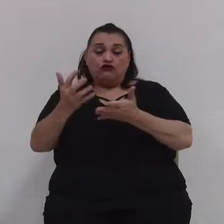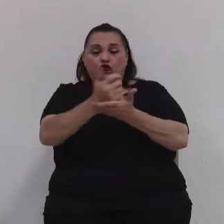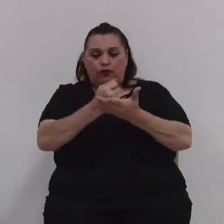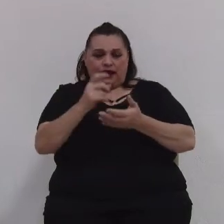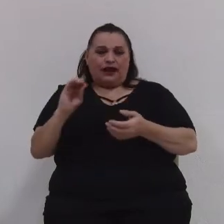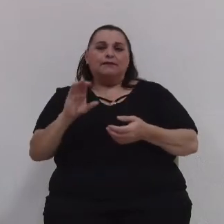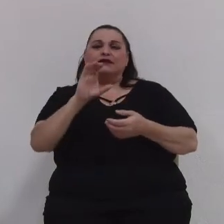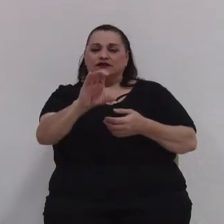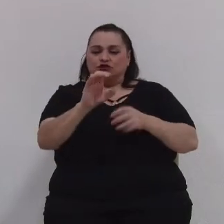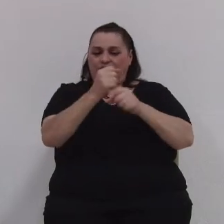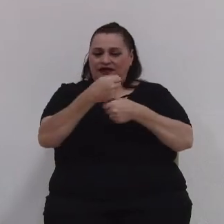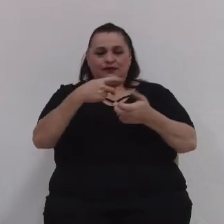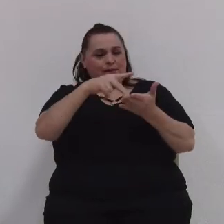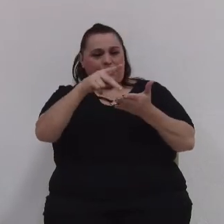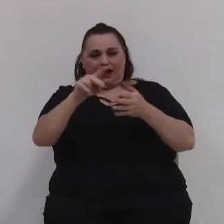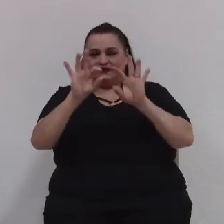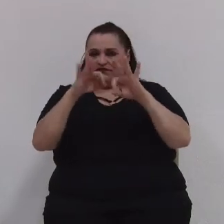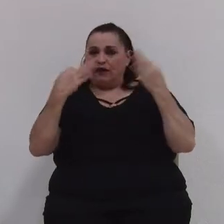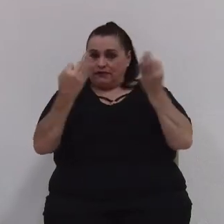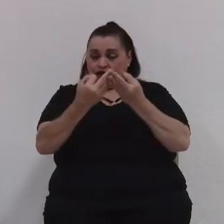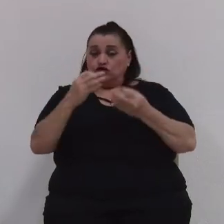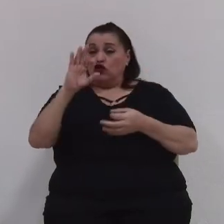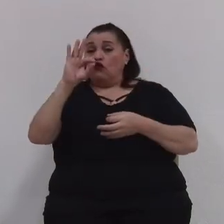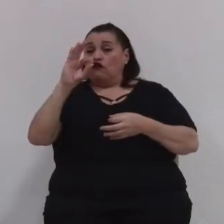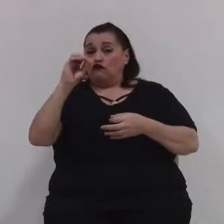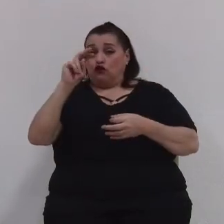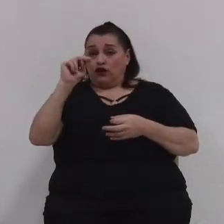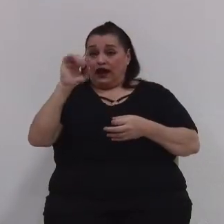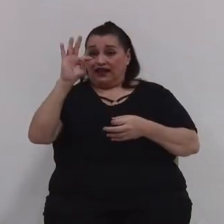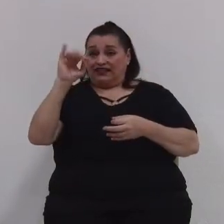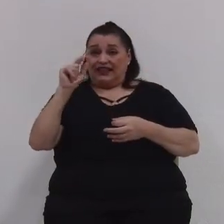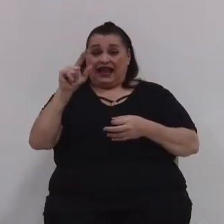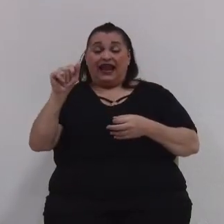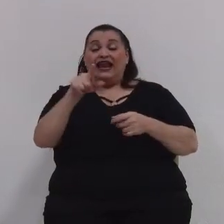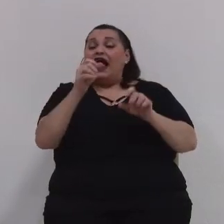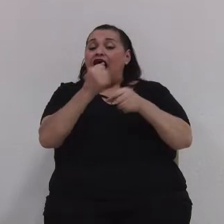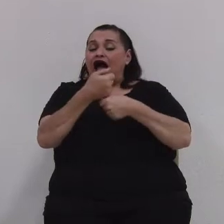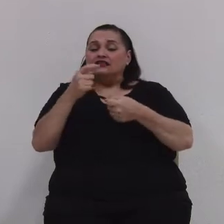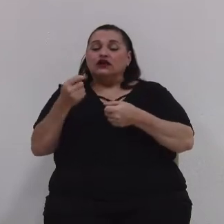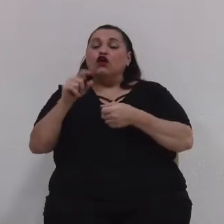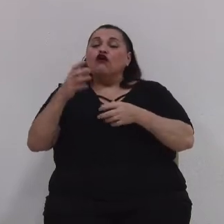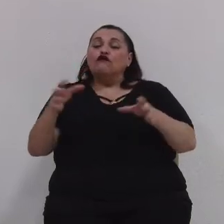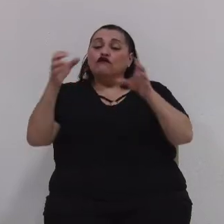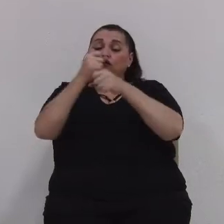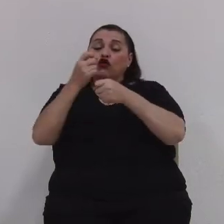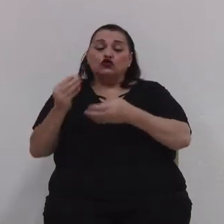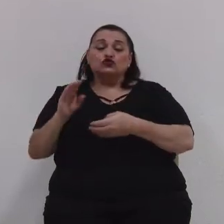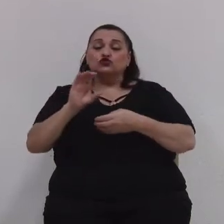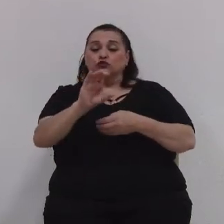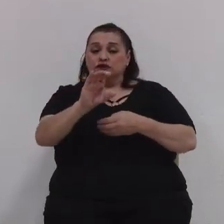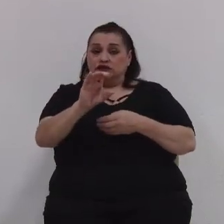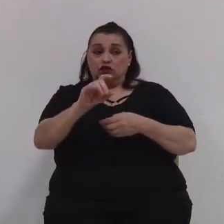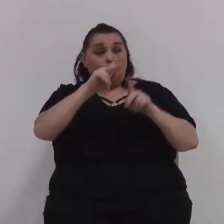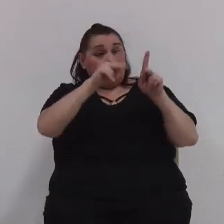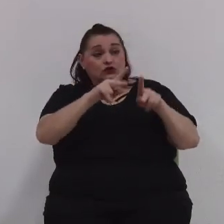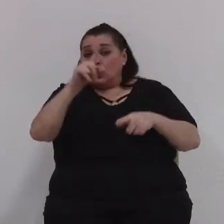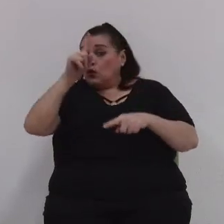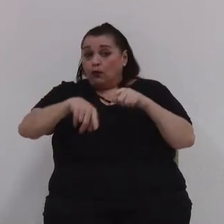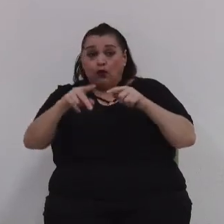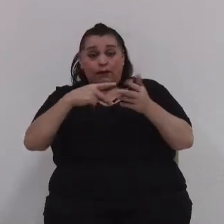hace de lo que pagan las familias. Y Fonatel, por ejemplo, vendría ahí a operar como un fondo de subsidio a la demanda. Aquellos que no puedan pagar,